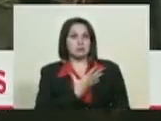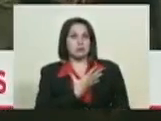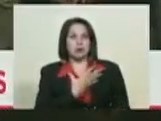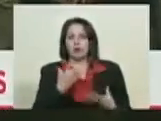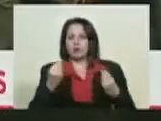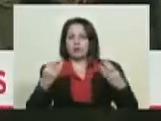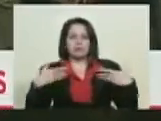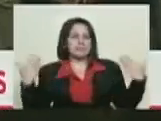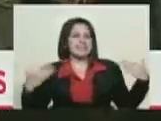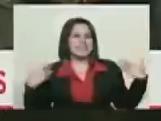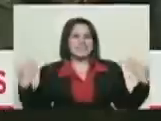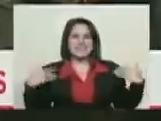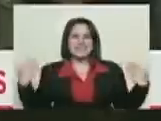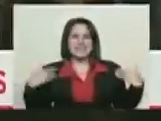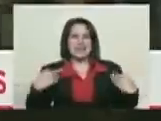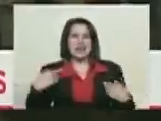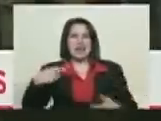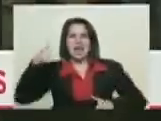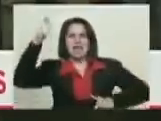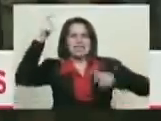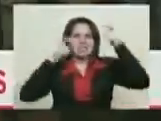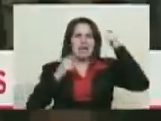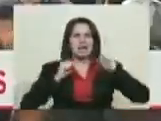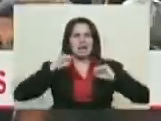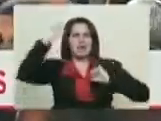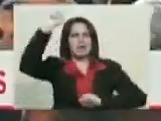mucha emoción, ¡Chávez vive!